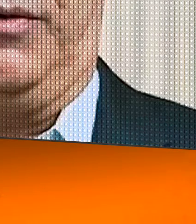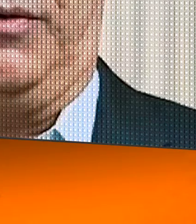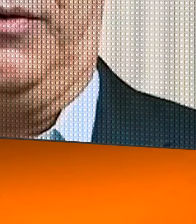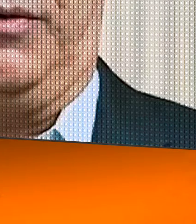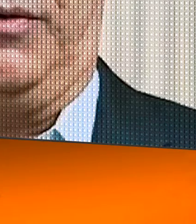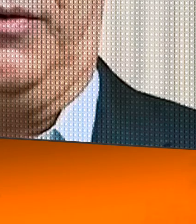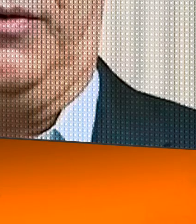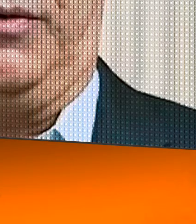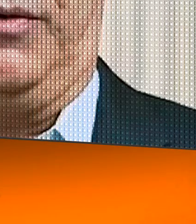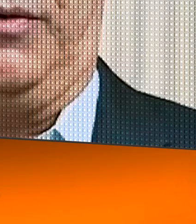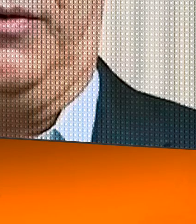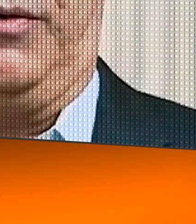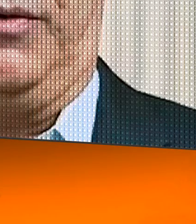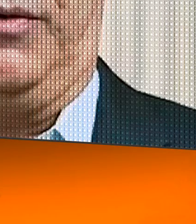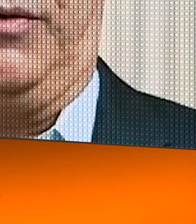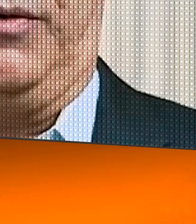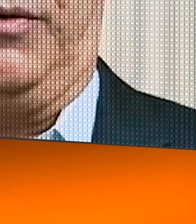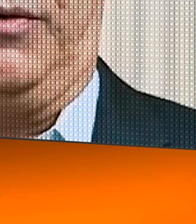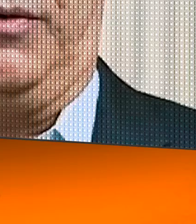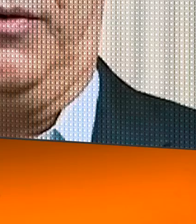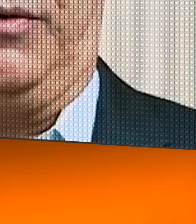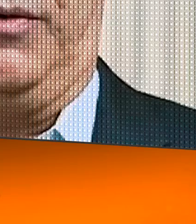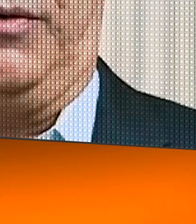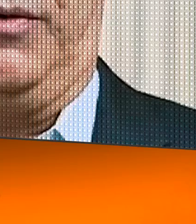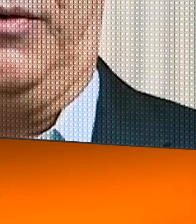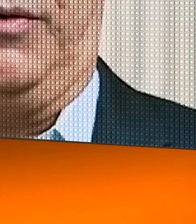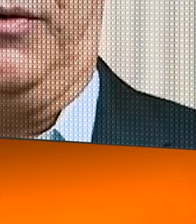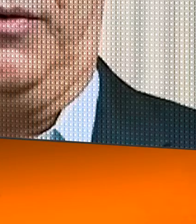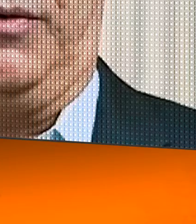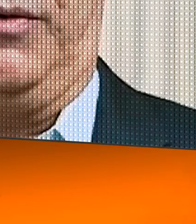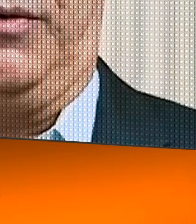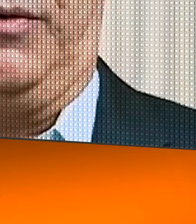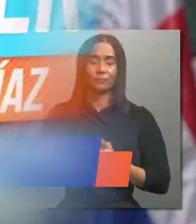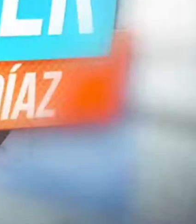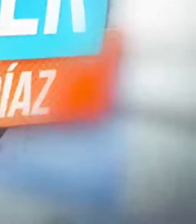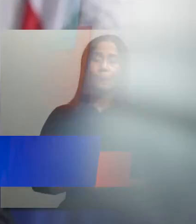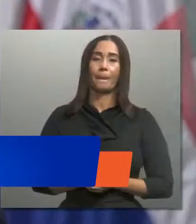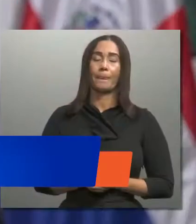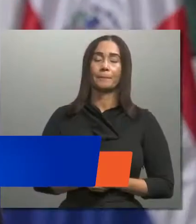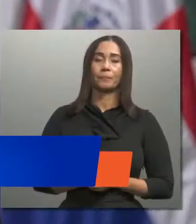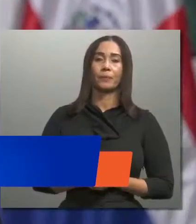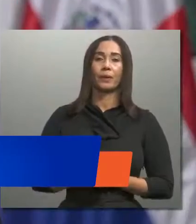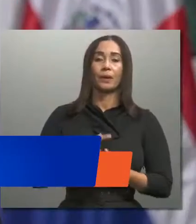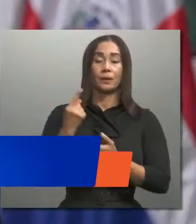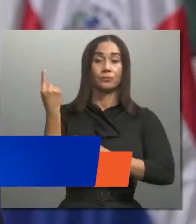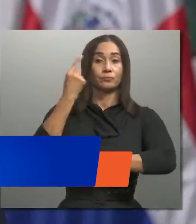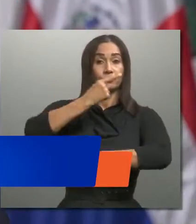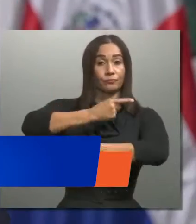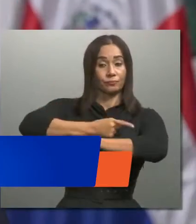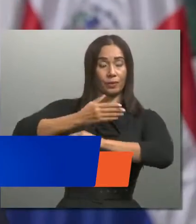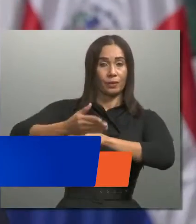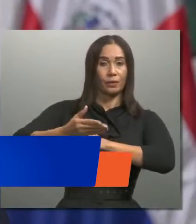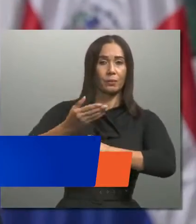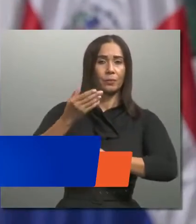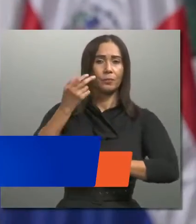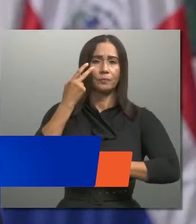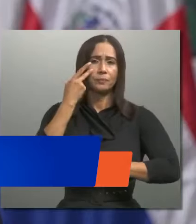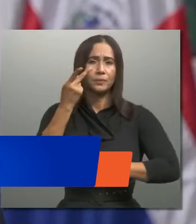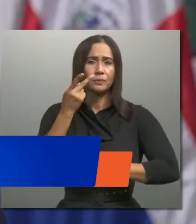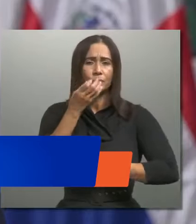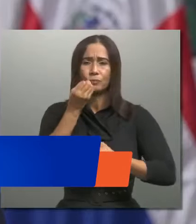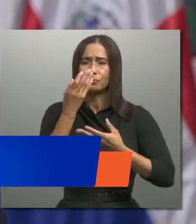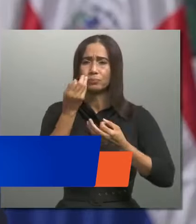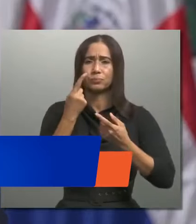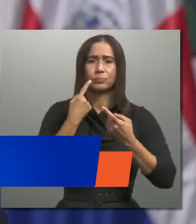el fideicomiso de Punta Catalina será aplazado en el Senado. En los últimos días hemos escuchado muchas